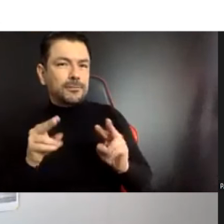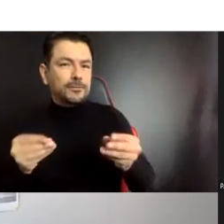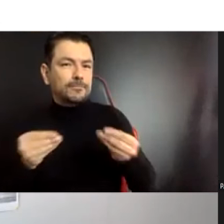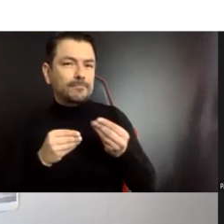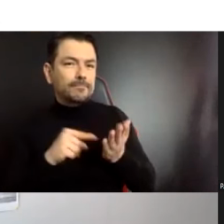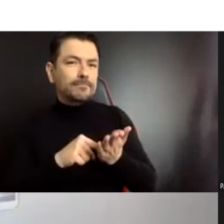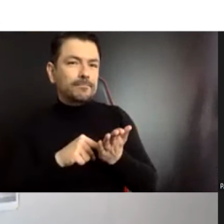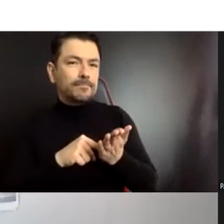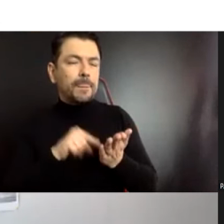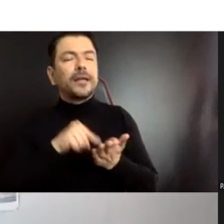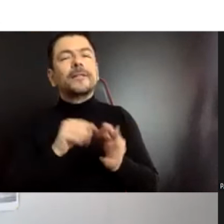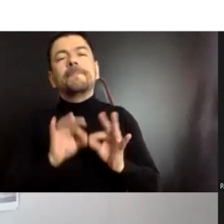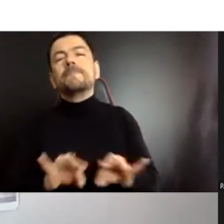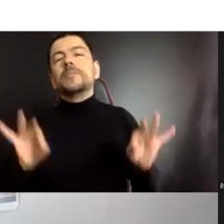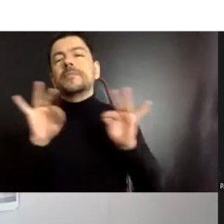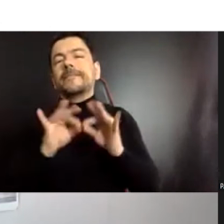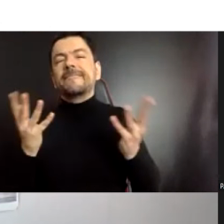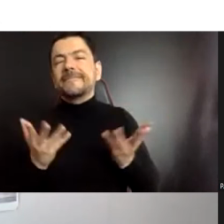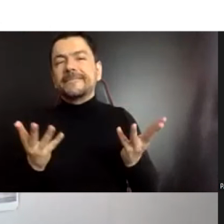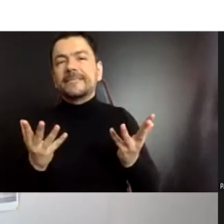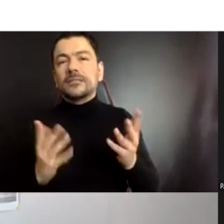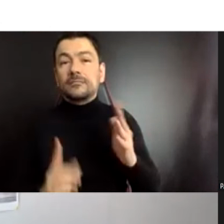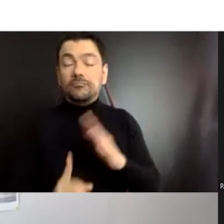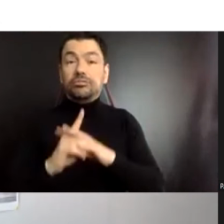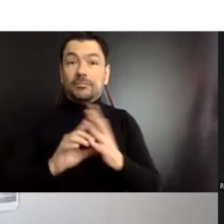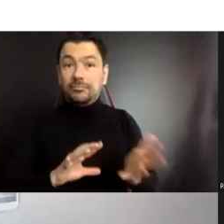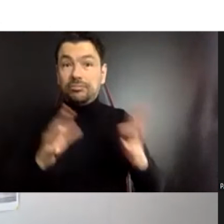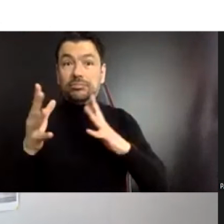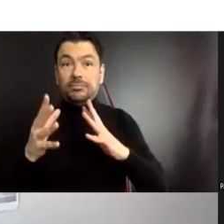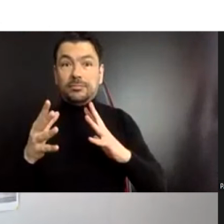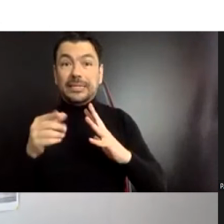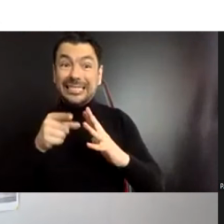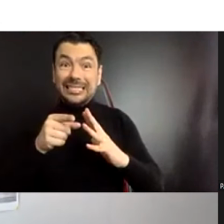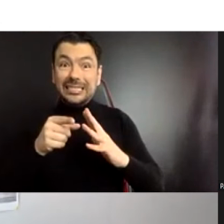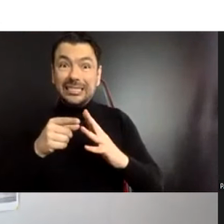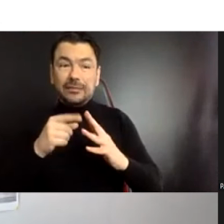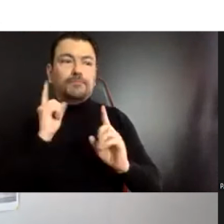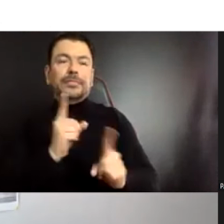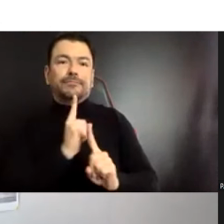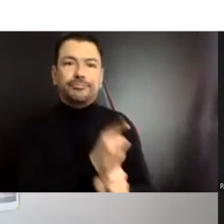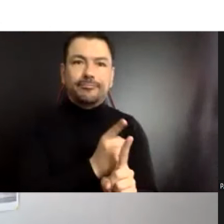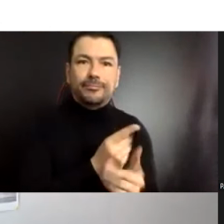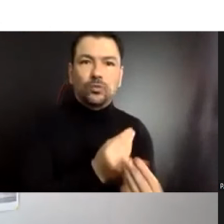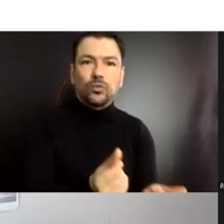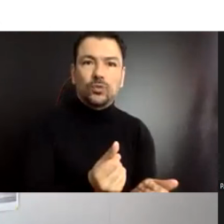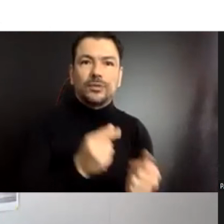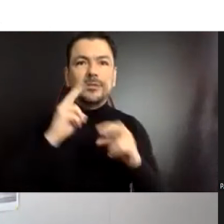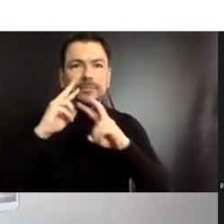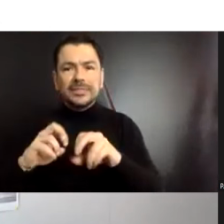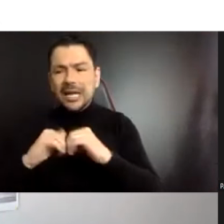emergencias. Y en esa hay un área de trabajo que es la investigación de salud y